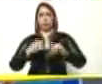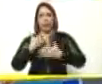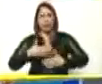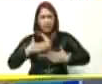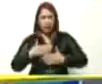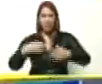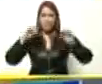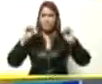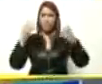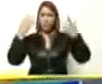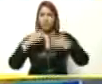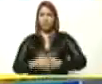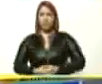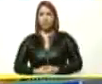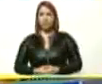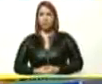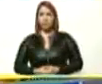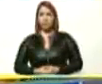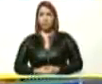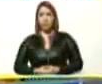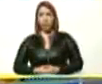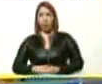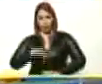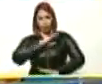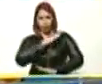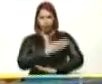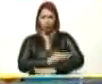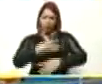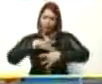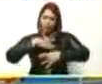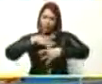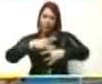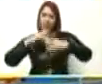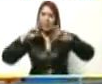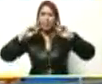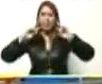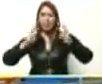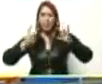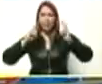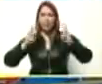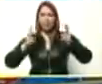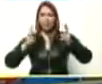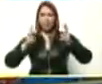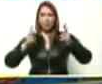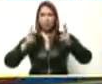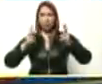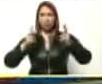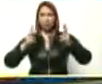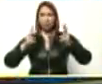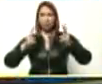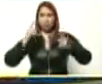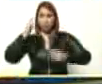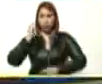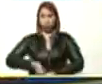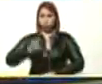y por la fuerza, del interés, de los temas, que legislaron,